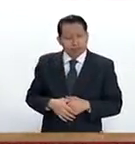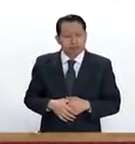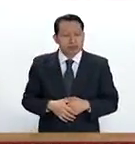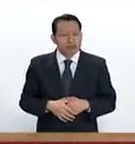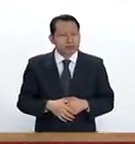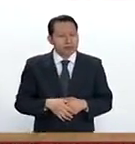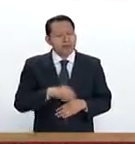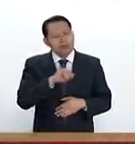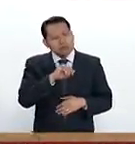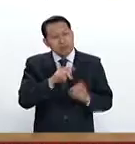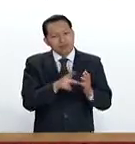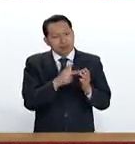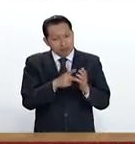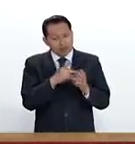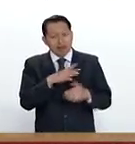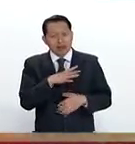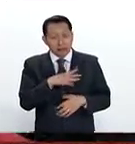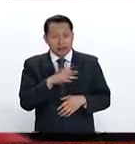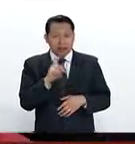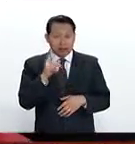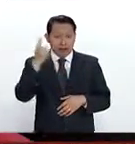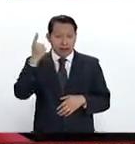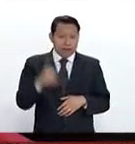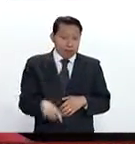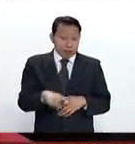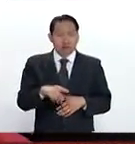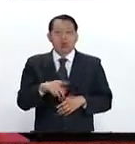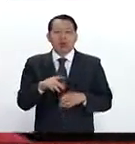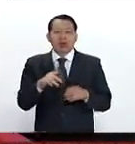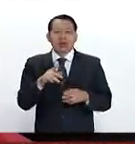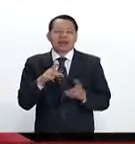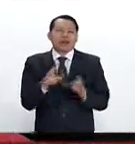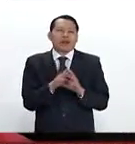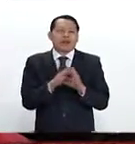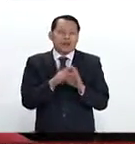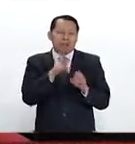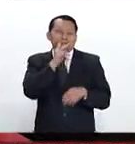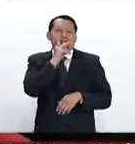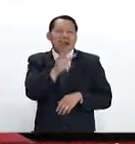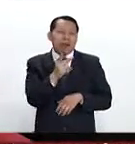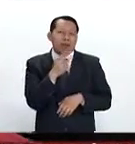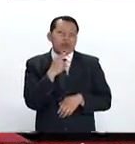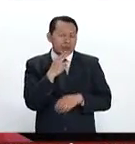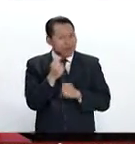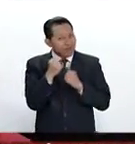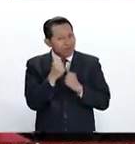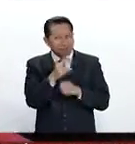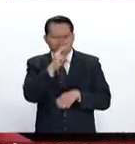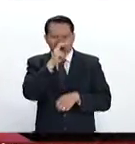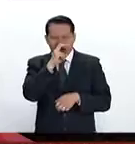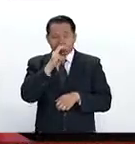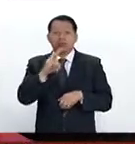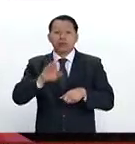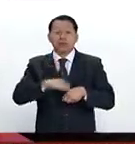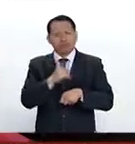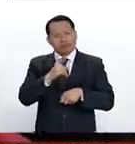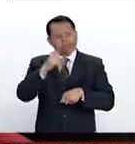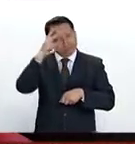que nuevamente el lenguaje de estas órdenes es sumamente agresivo y afecta a los intereses de México. Pensemos, en primer